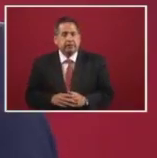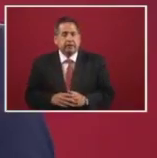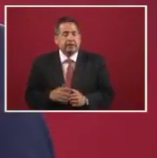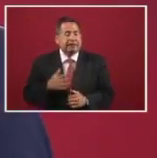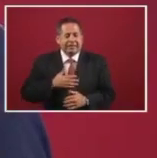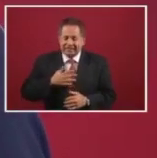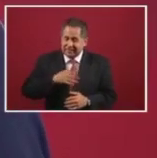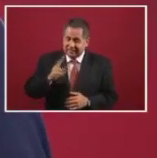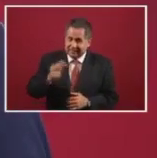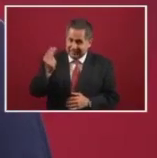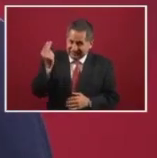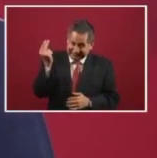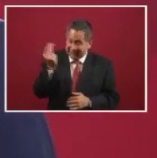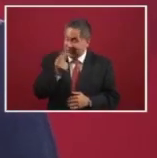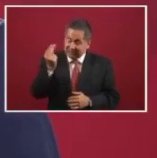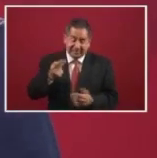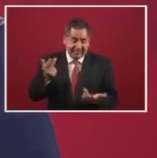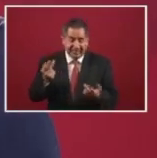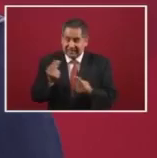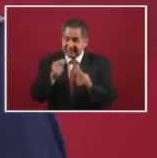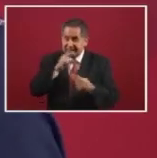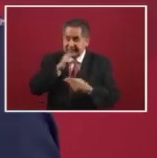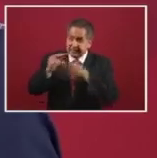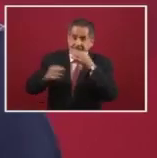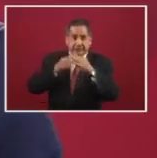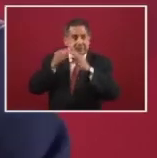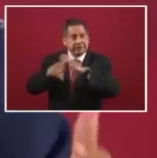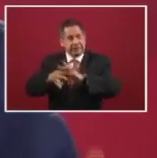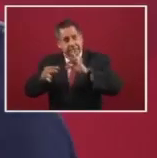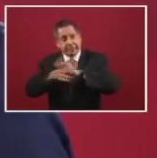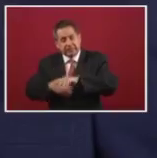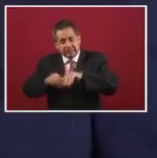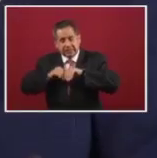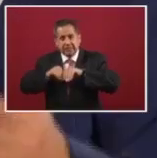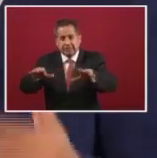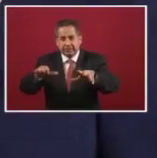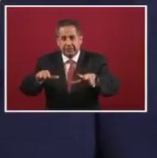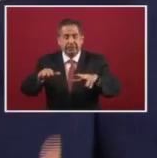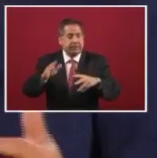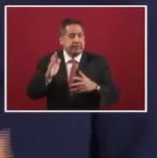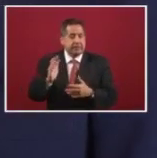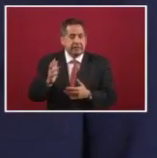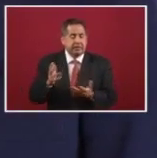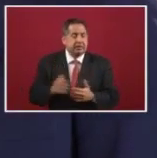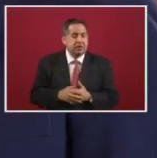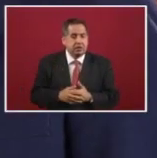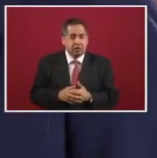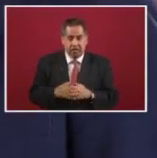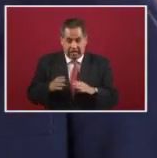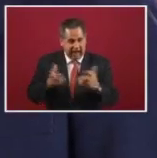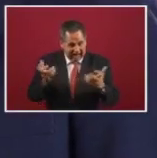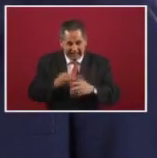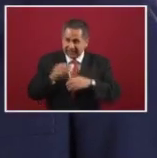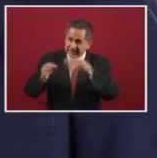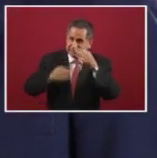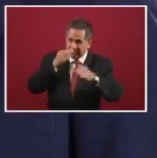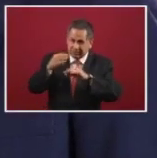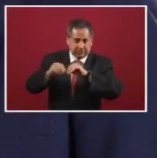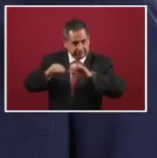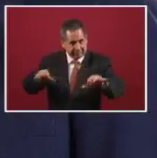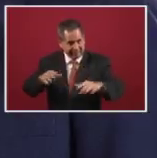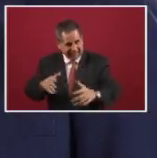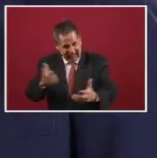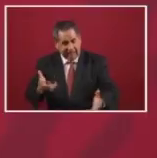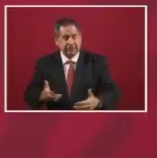me urge que se lleve a cabo,